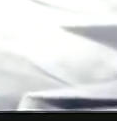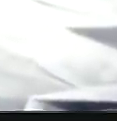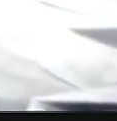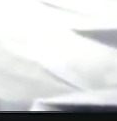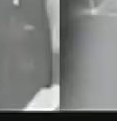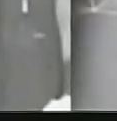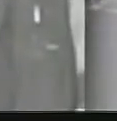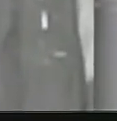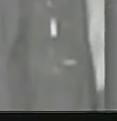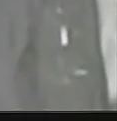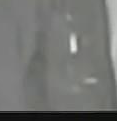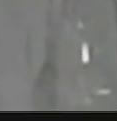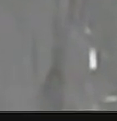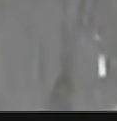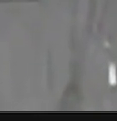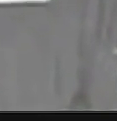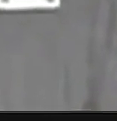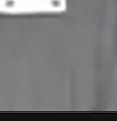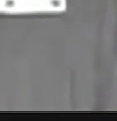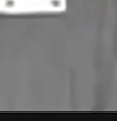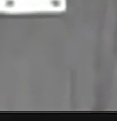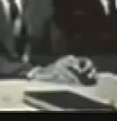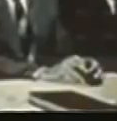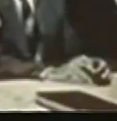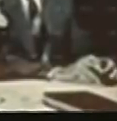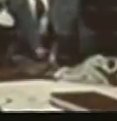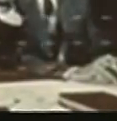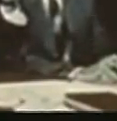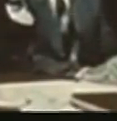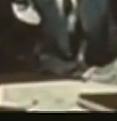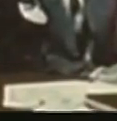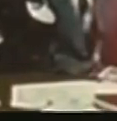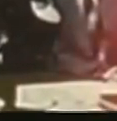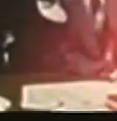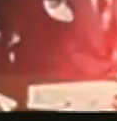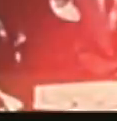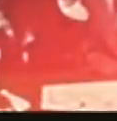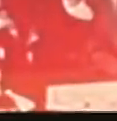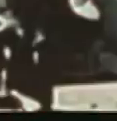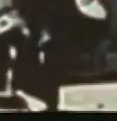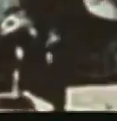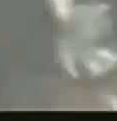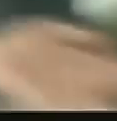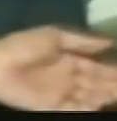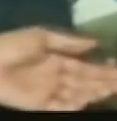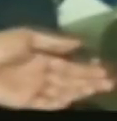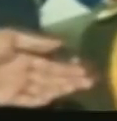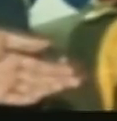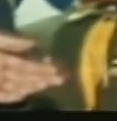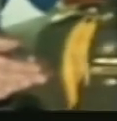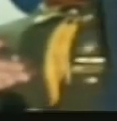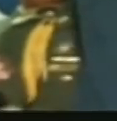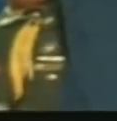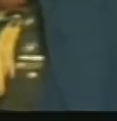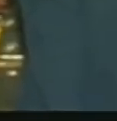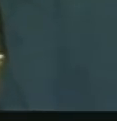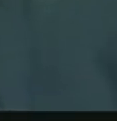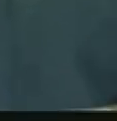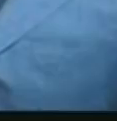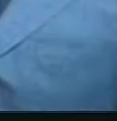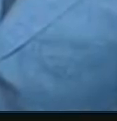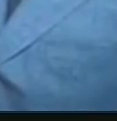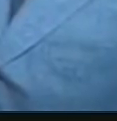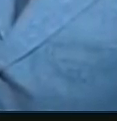escena política tras experiencias de dirigencia estudiantil, pionero de la dirigencia sindical y militancia, incorporándose de la mano